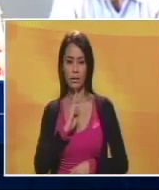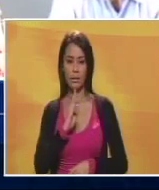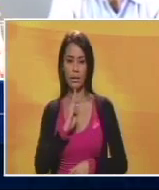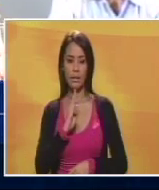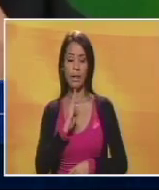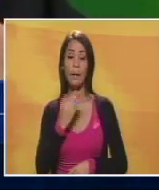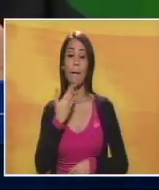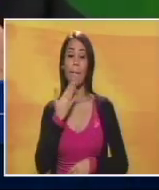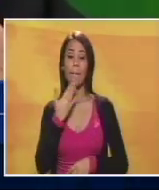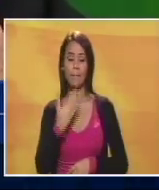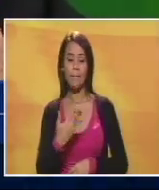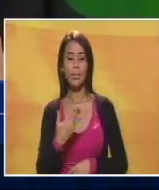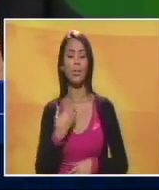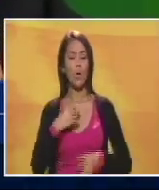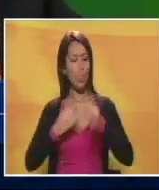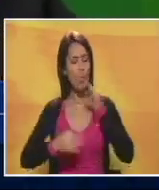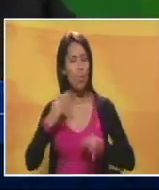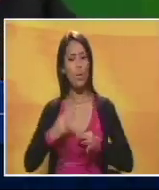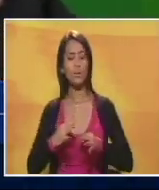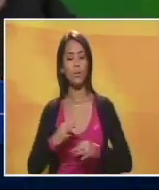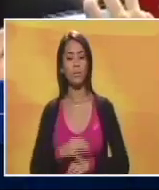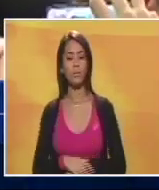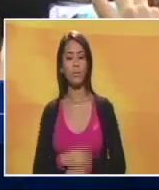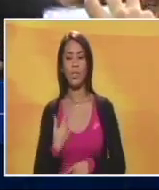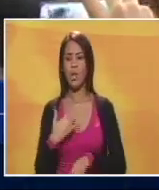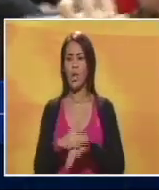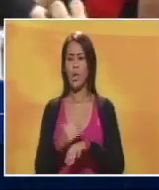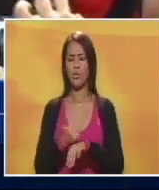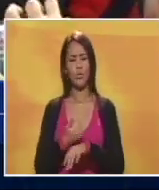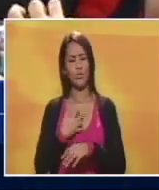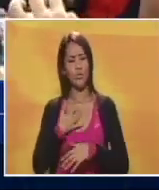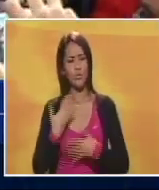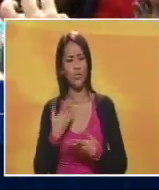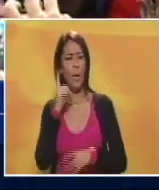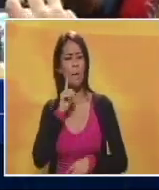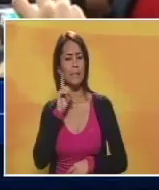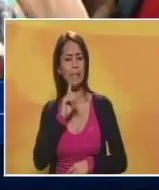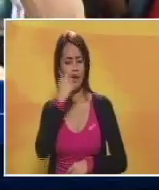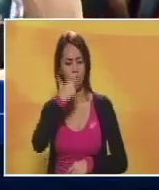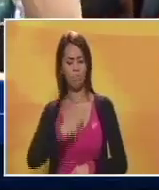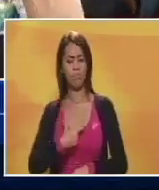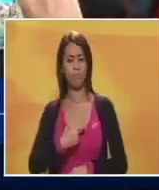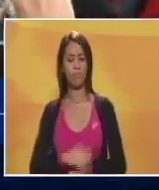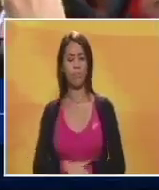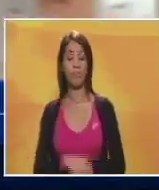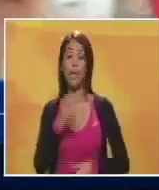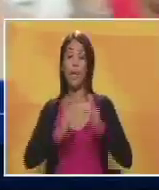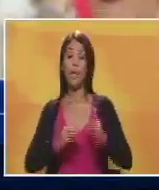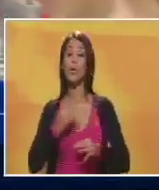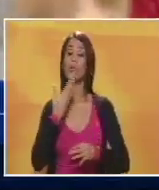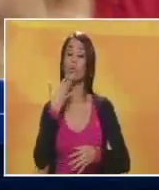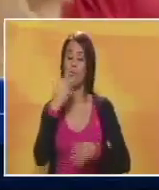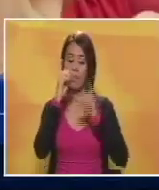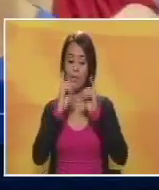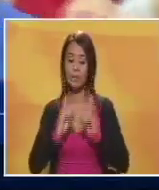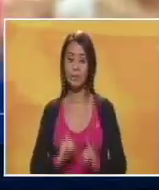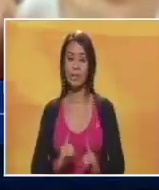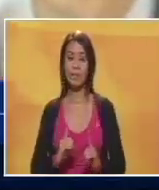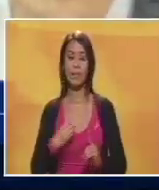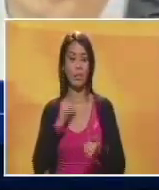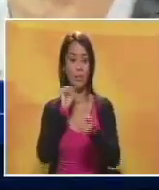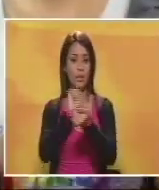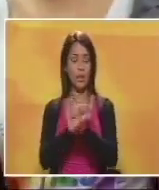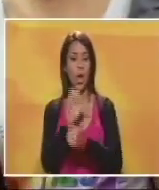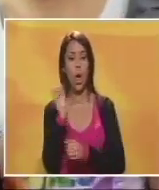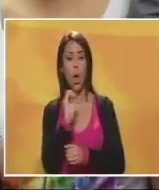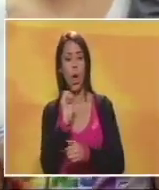un juicio justo y señaló que no puede ser víctima de una mentira. Este miércoles, la Corte Suprema decidirá si Lula va a prisión o